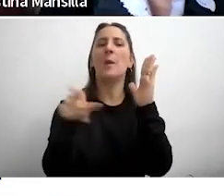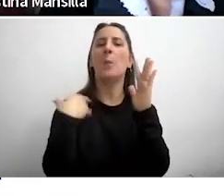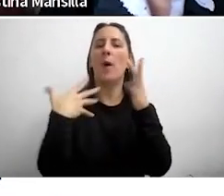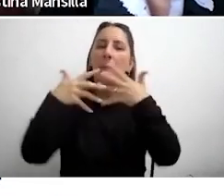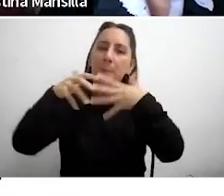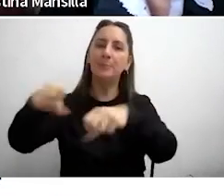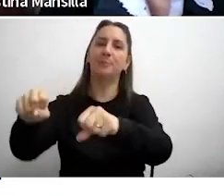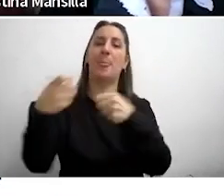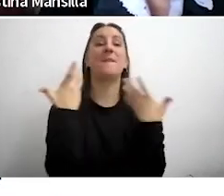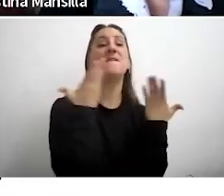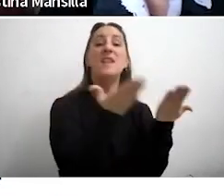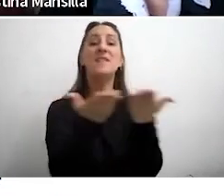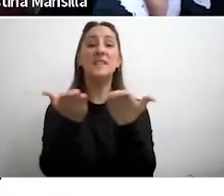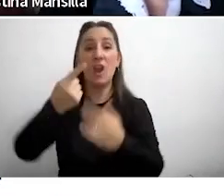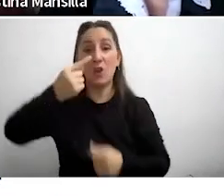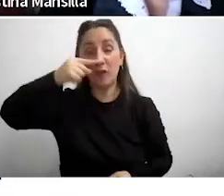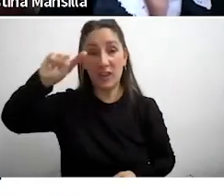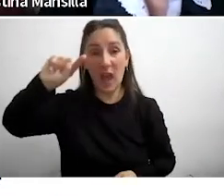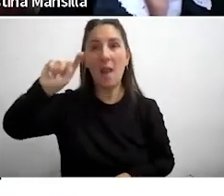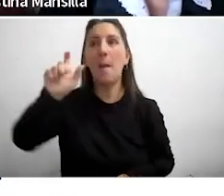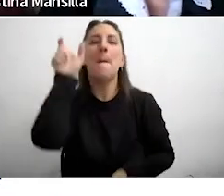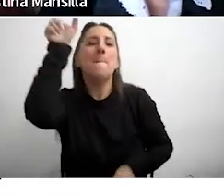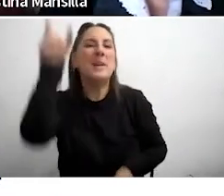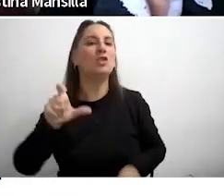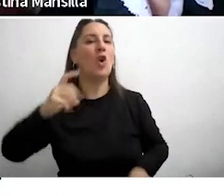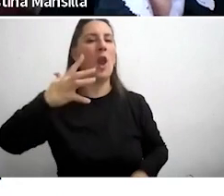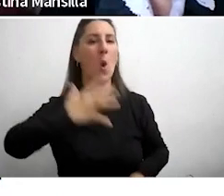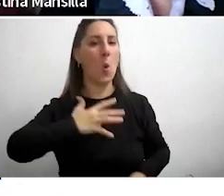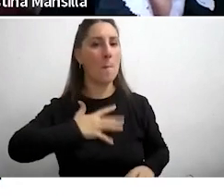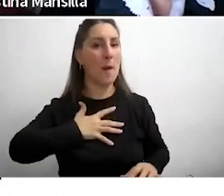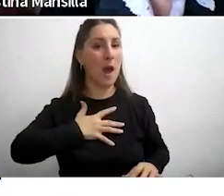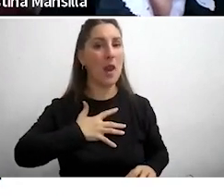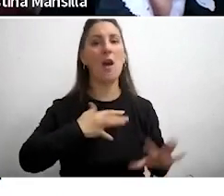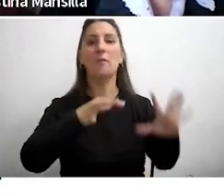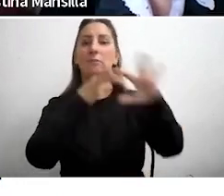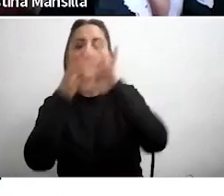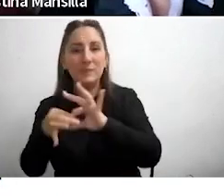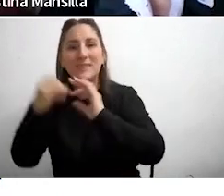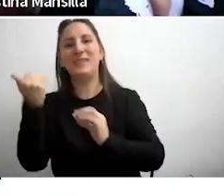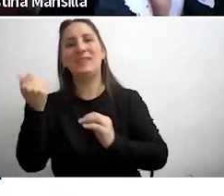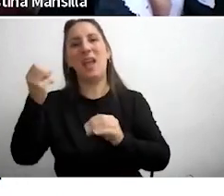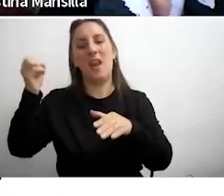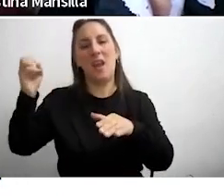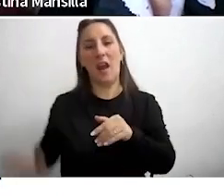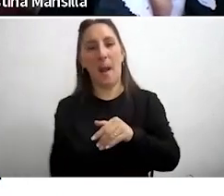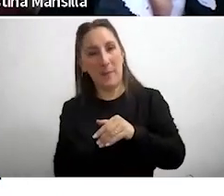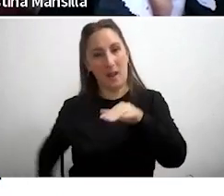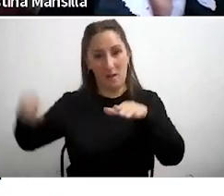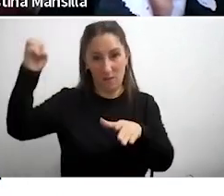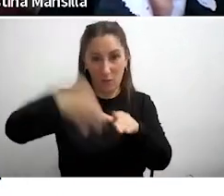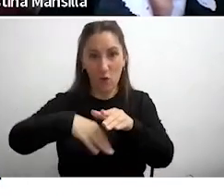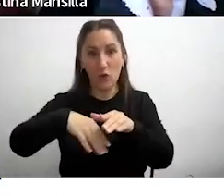como beneficiario final a la persona humana titular o tenedora del capital cuando se convierte